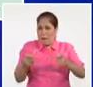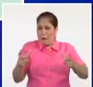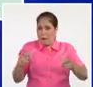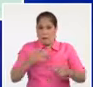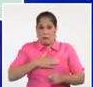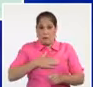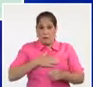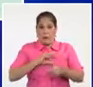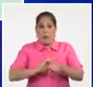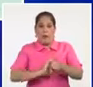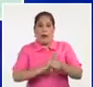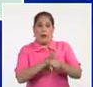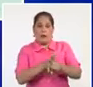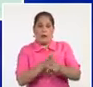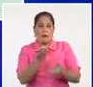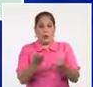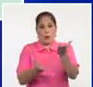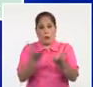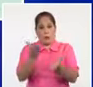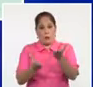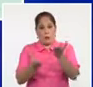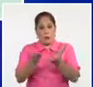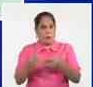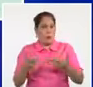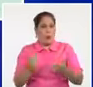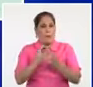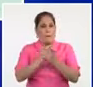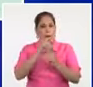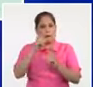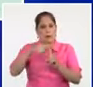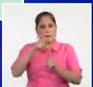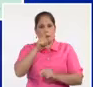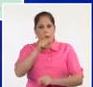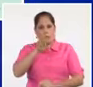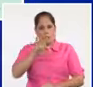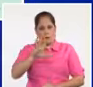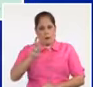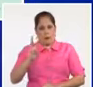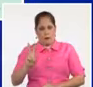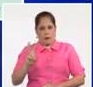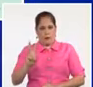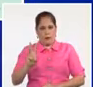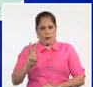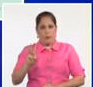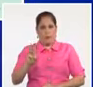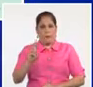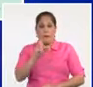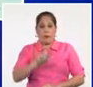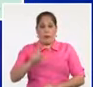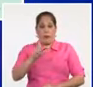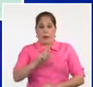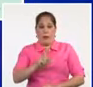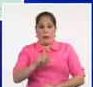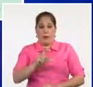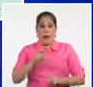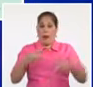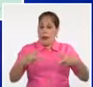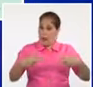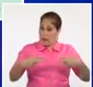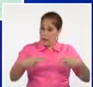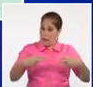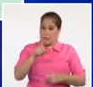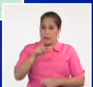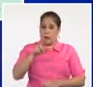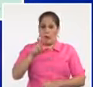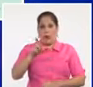autóctonos, como ha sido el comportamiento en Matanza 153 y en Cárdenas 119 casos en el